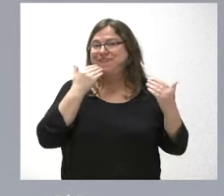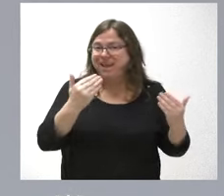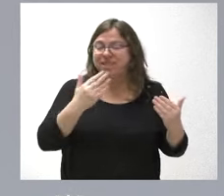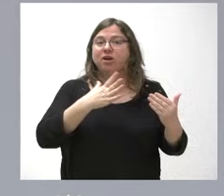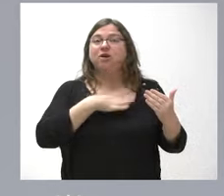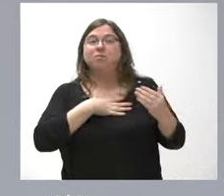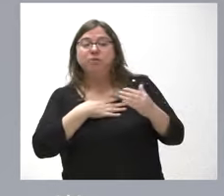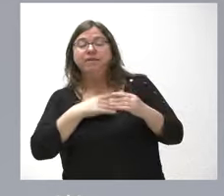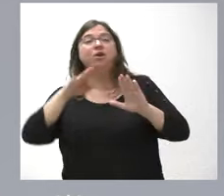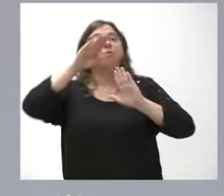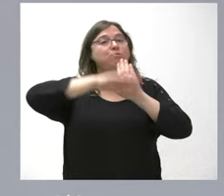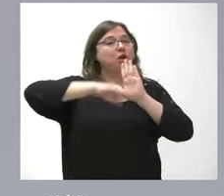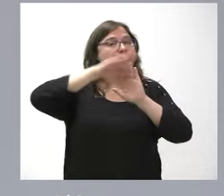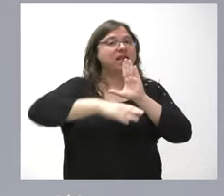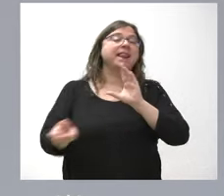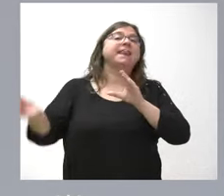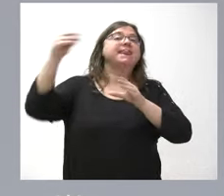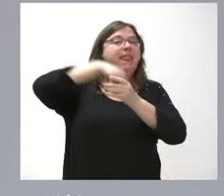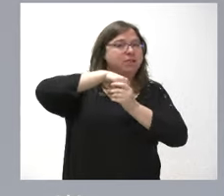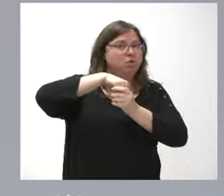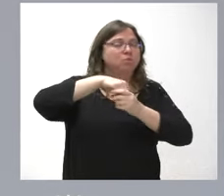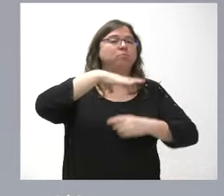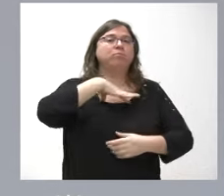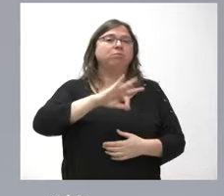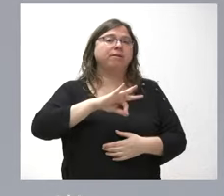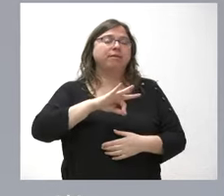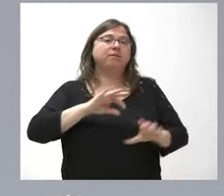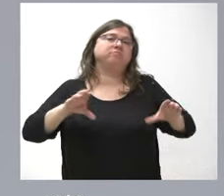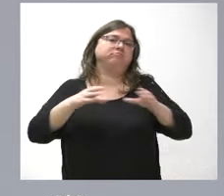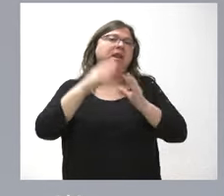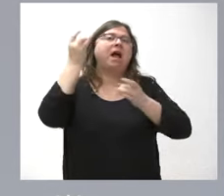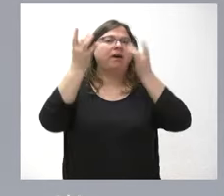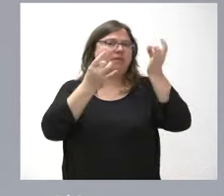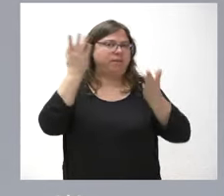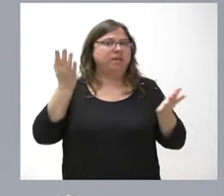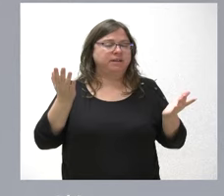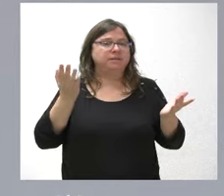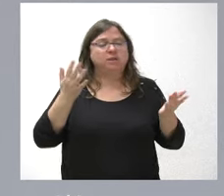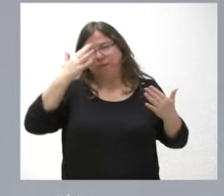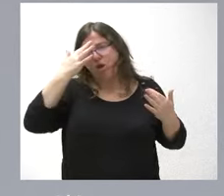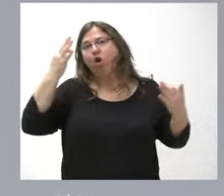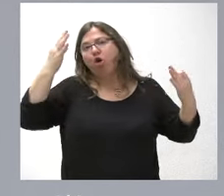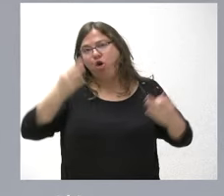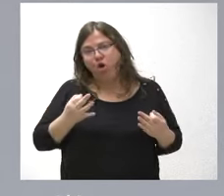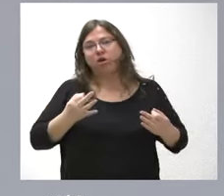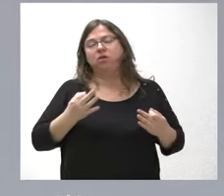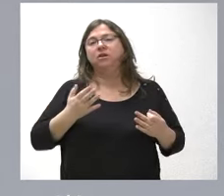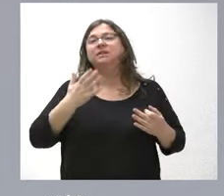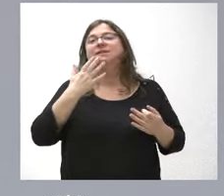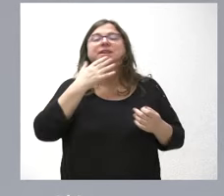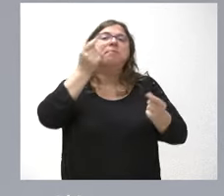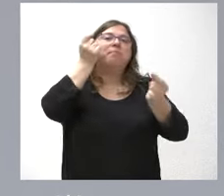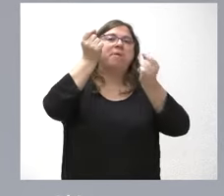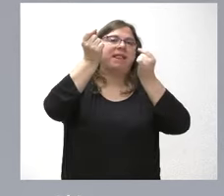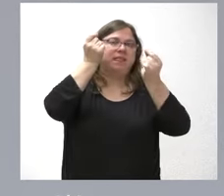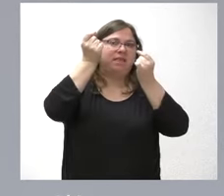dentro de su programación, la que él considere oportuna, el conjunto de estas actividades, lógicamente, con aquellas matices